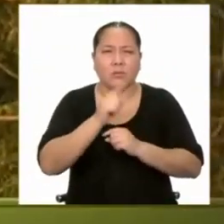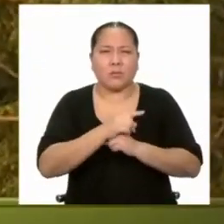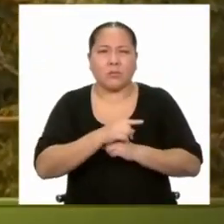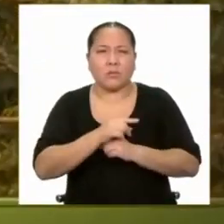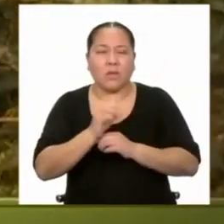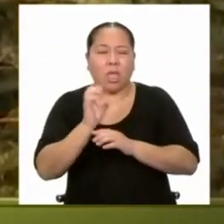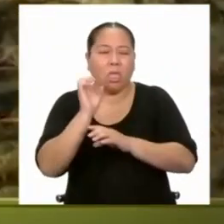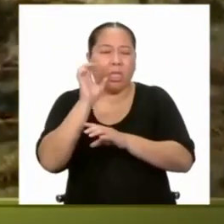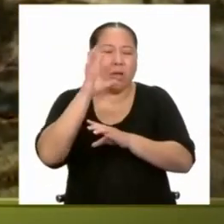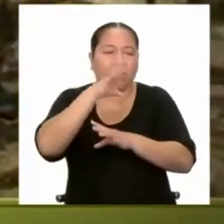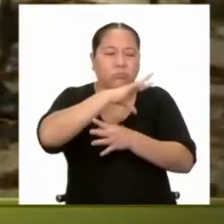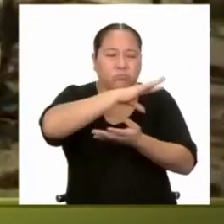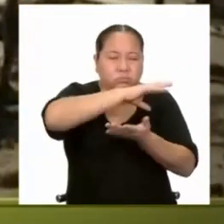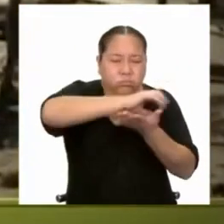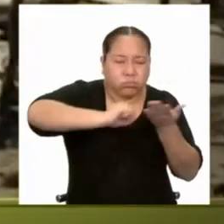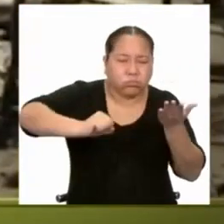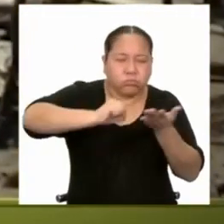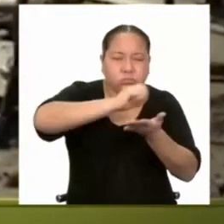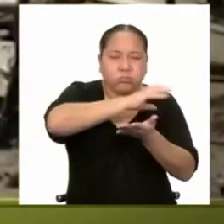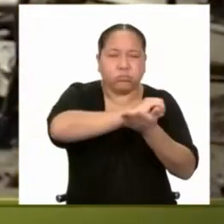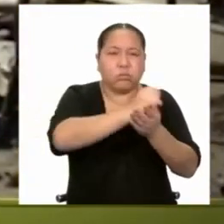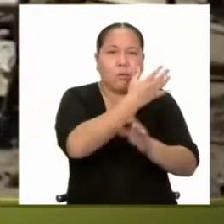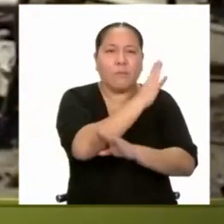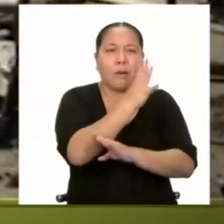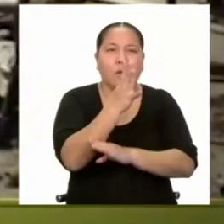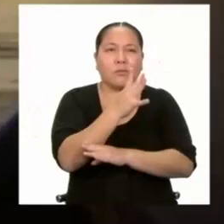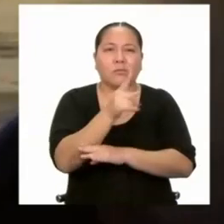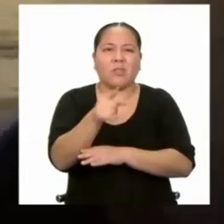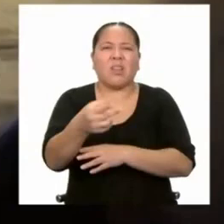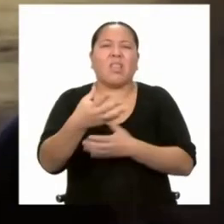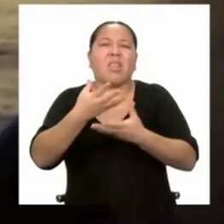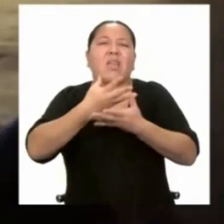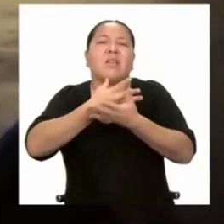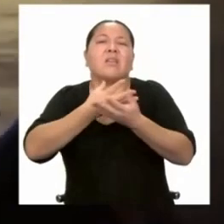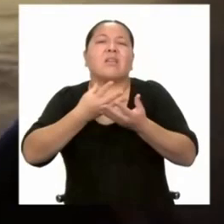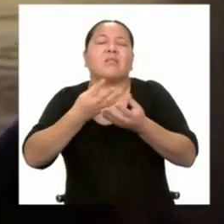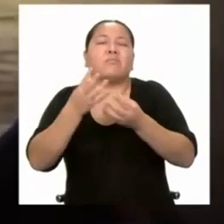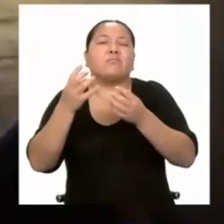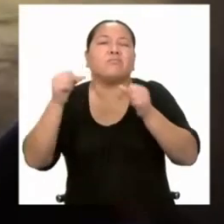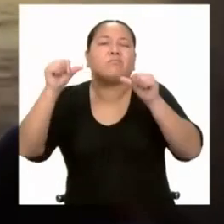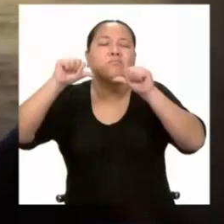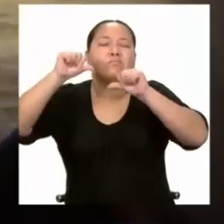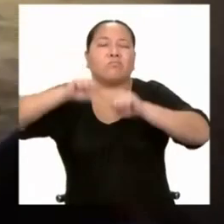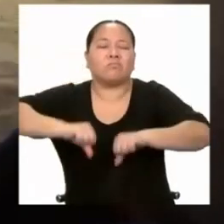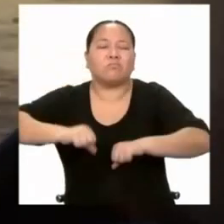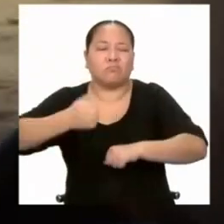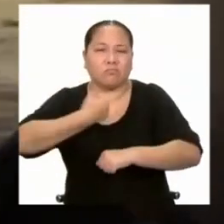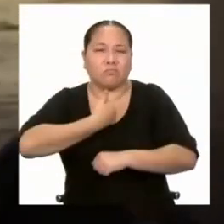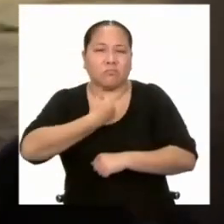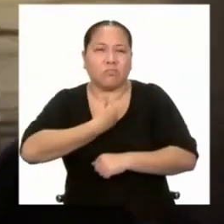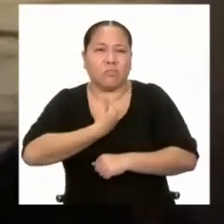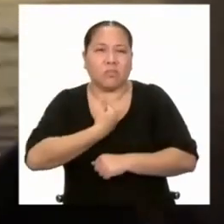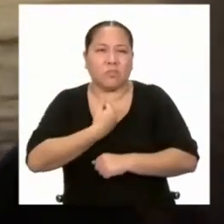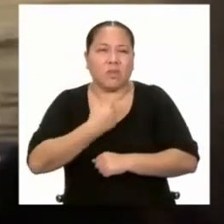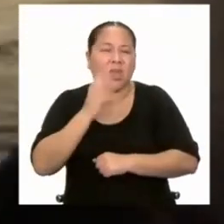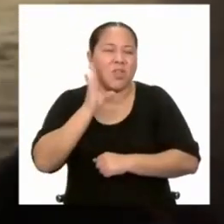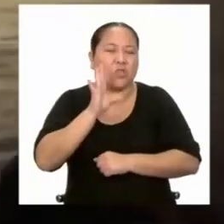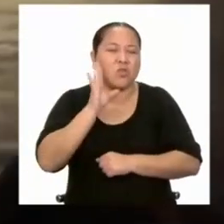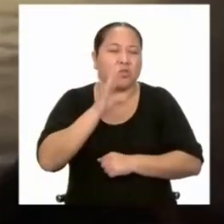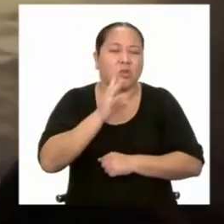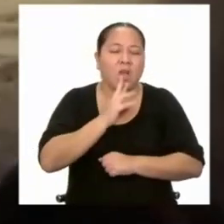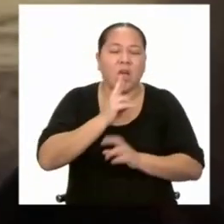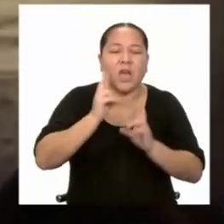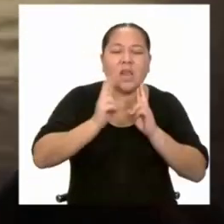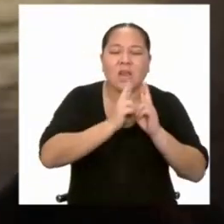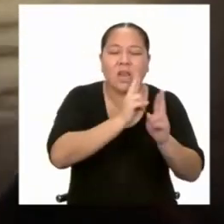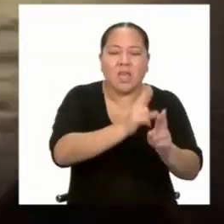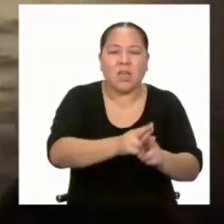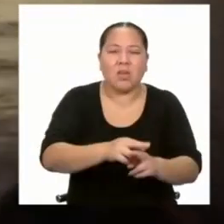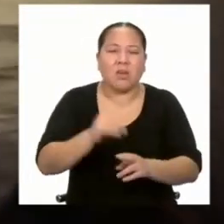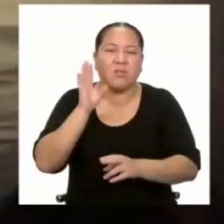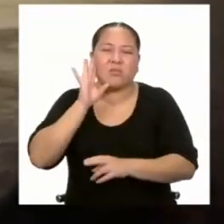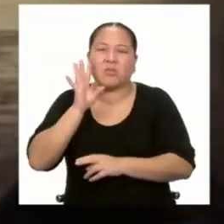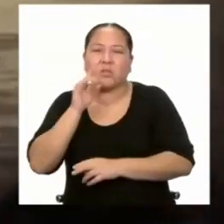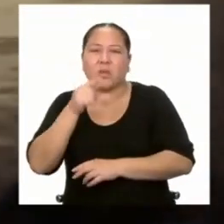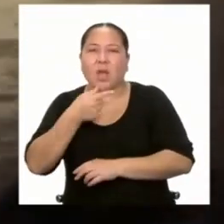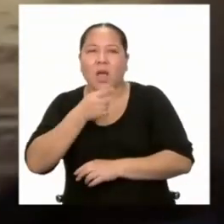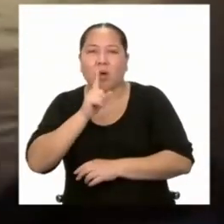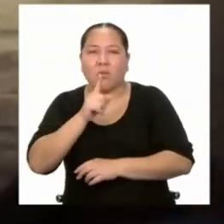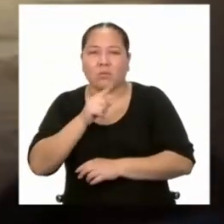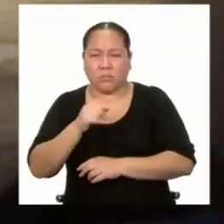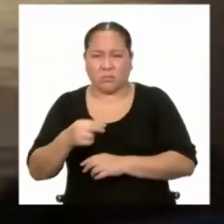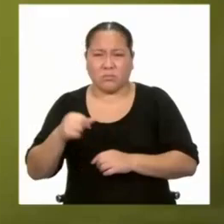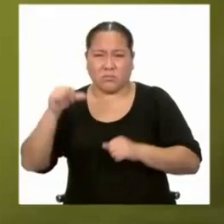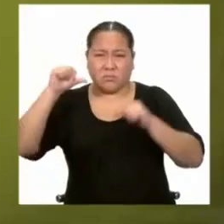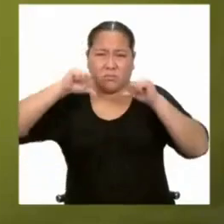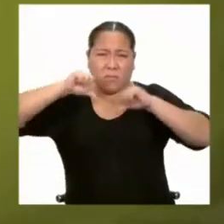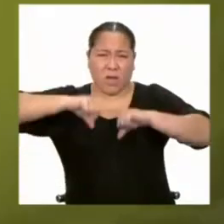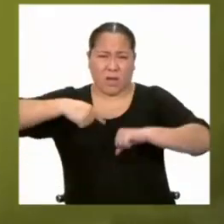los bosques, nos estamos destruyendo a nosotros mismos. Si seguimos contaminando los ríos, el agua, nos estamos destruyendo a nosotros